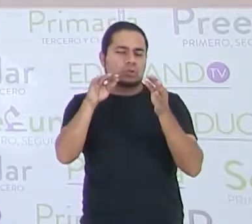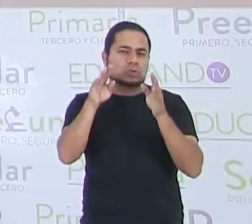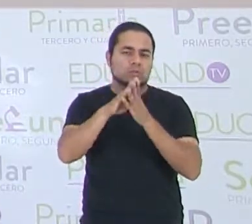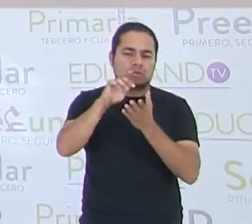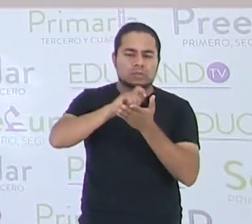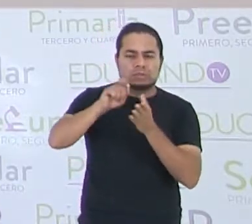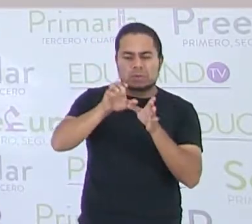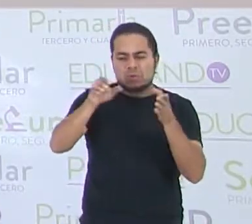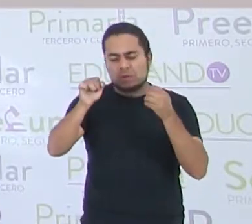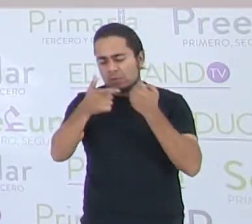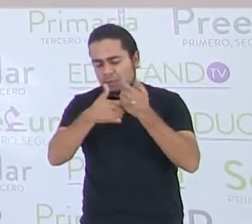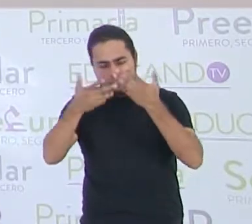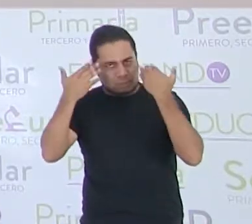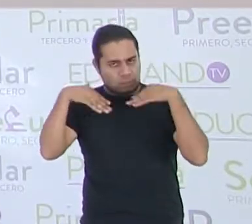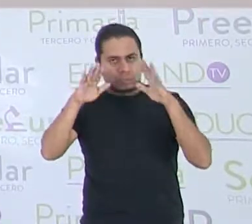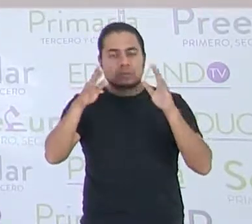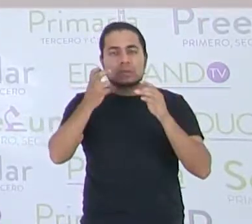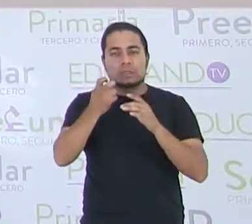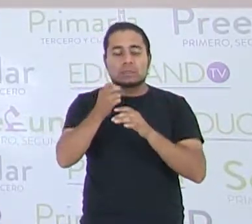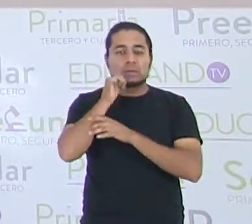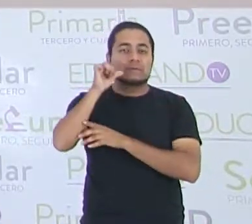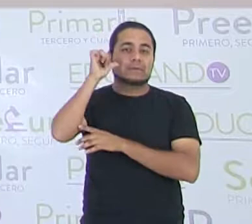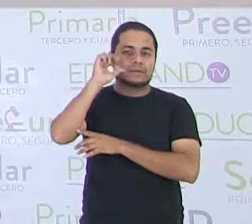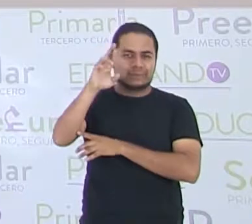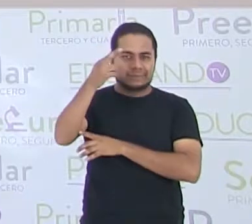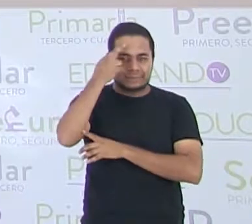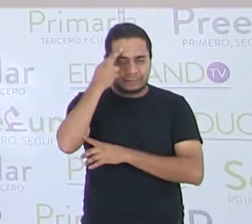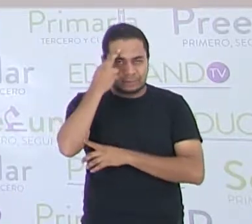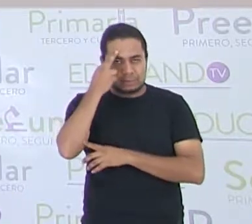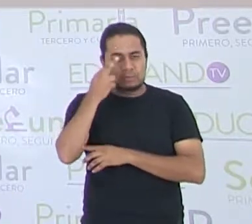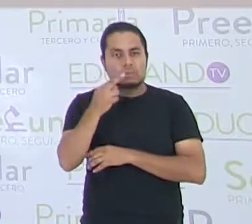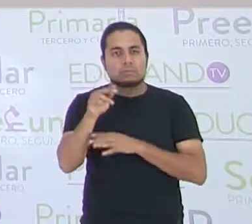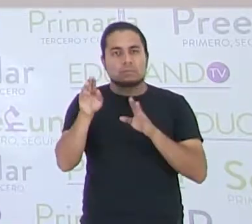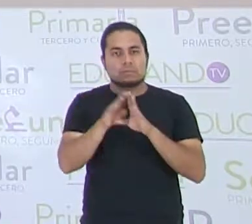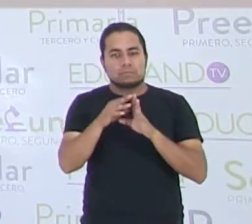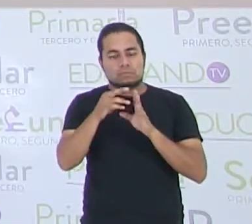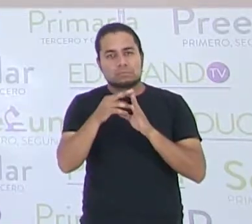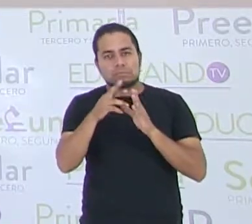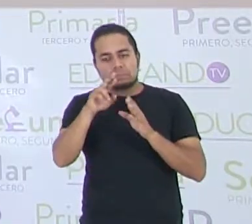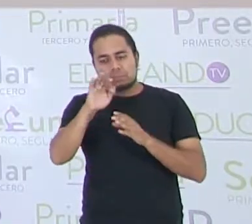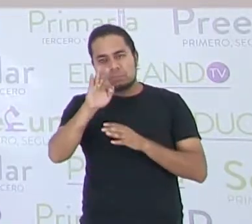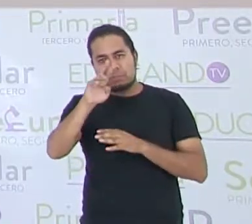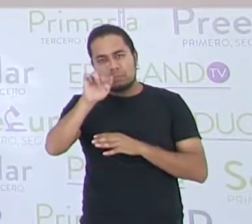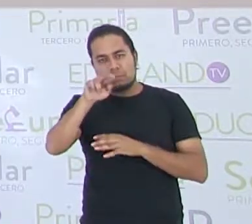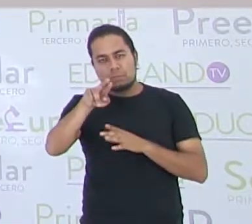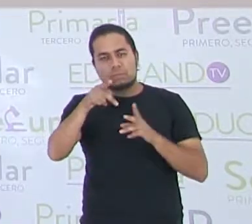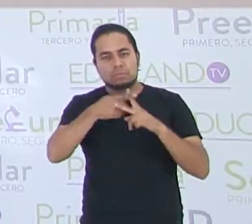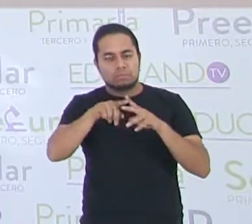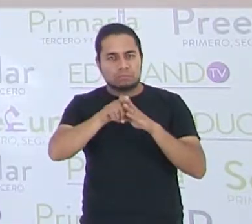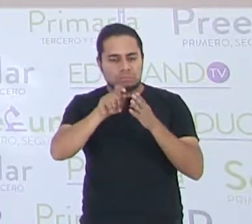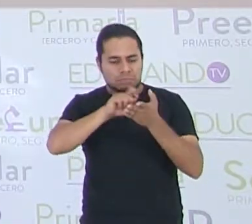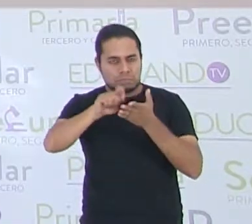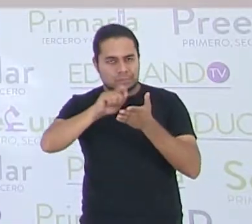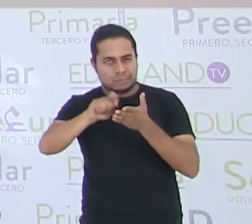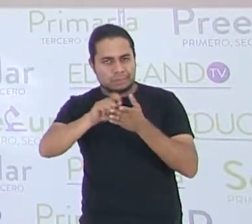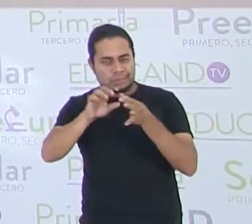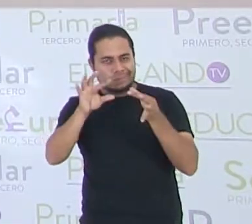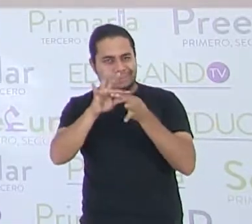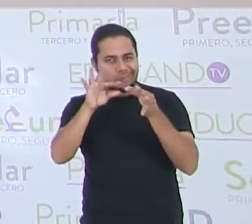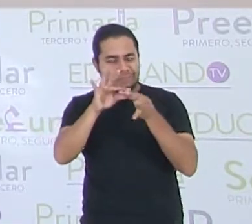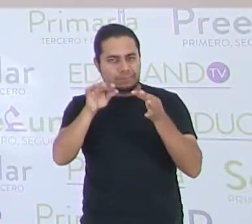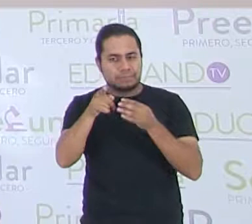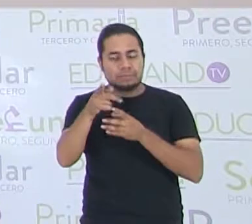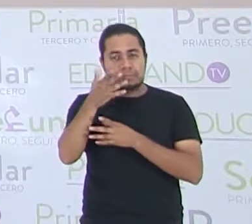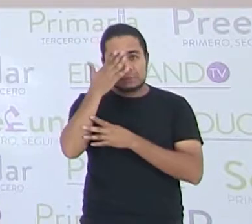narración, un cuento. En eso nos quedamos ayer. A partir de un refrán, ¿cómo escribir una narración? Como